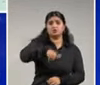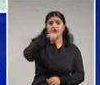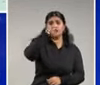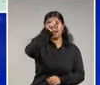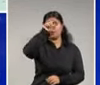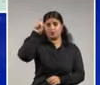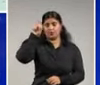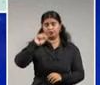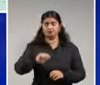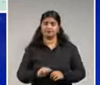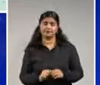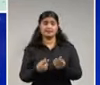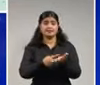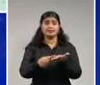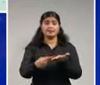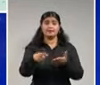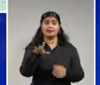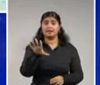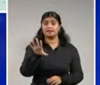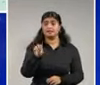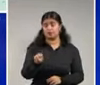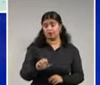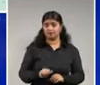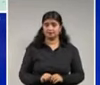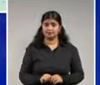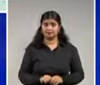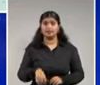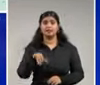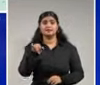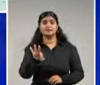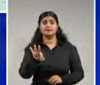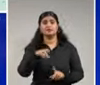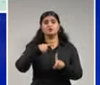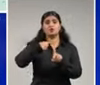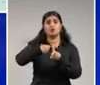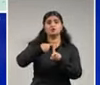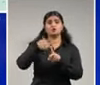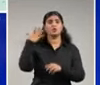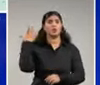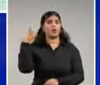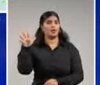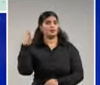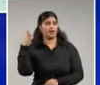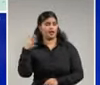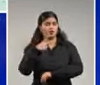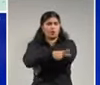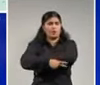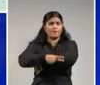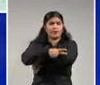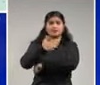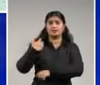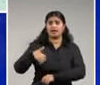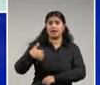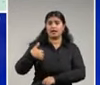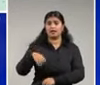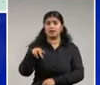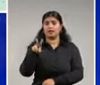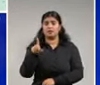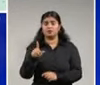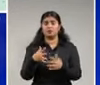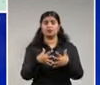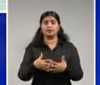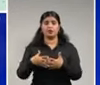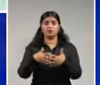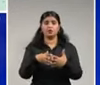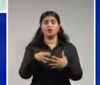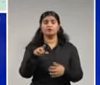casos. Los principales emisores, Canadá con 21, Estados Unidos con